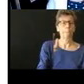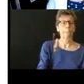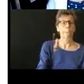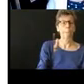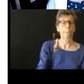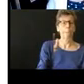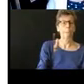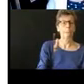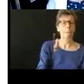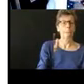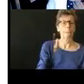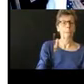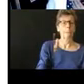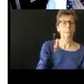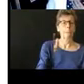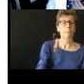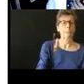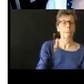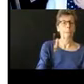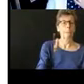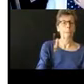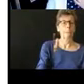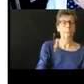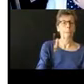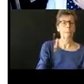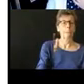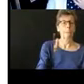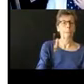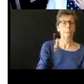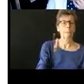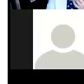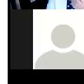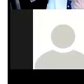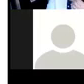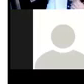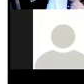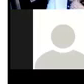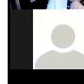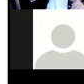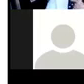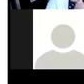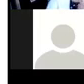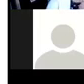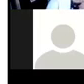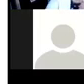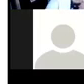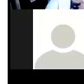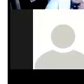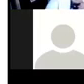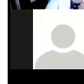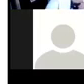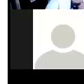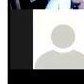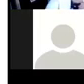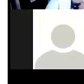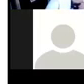gracias con una pausita para que el intérprete se pueda cambiar adelante